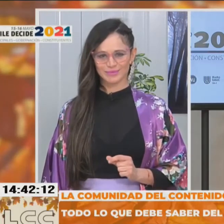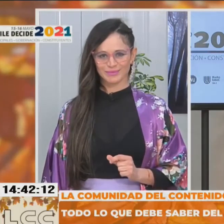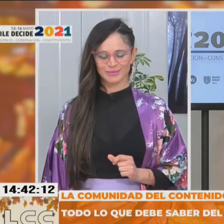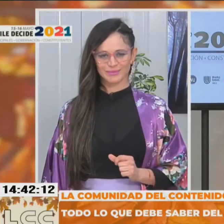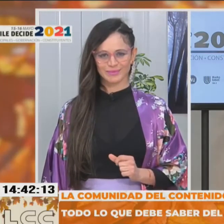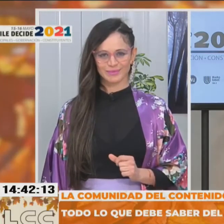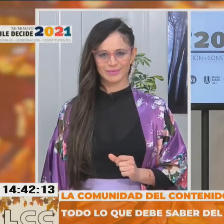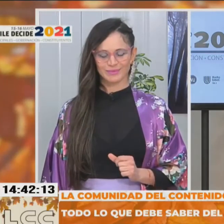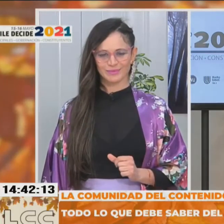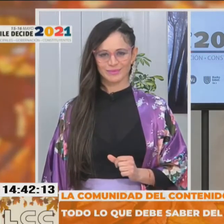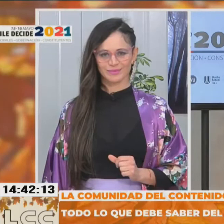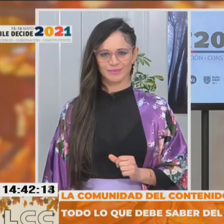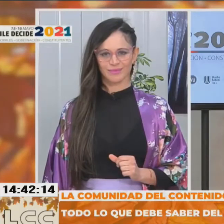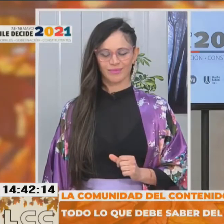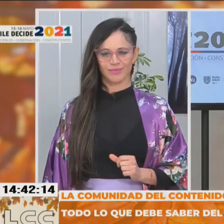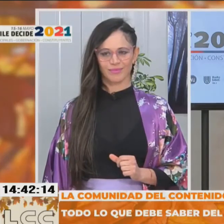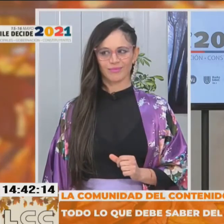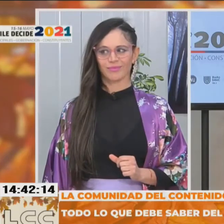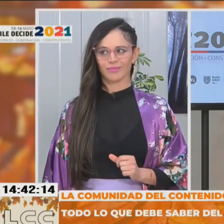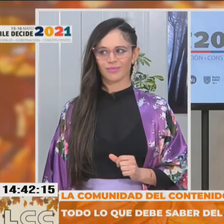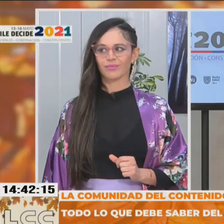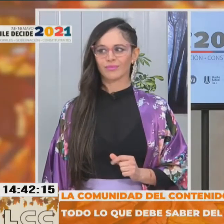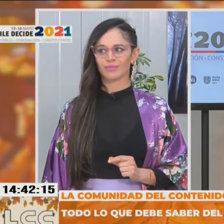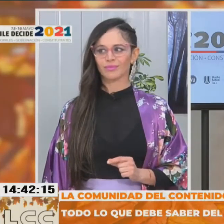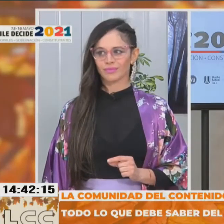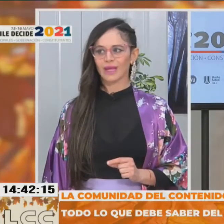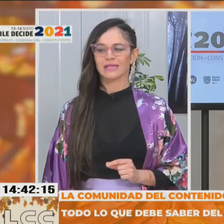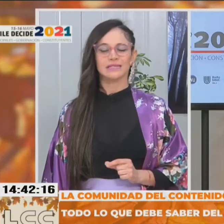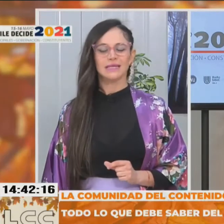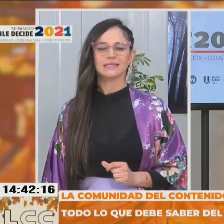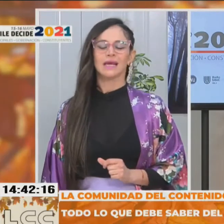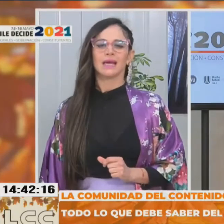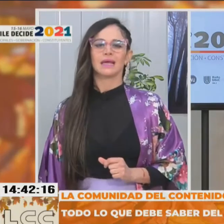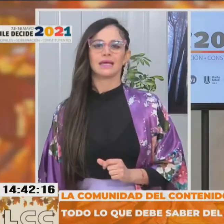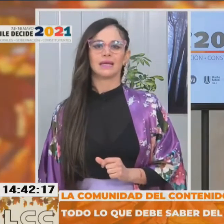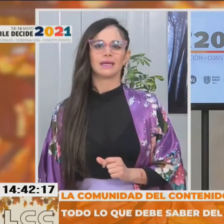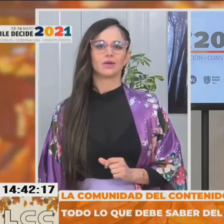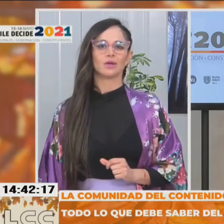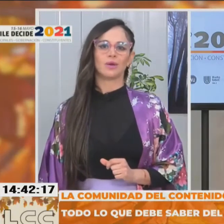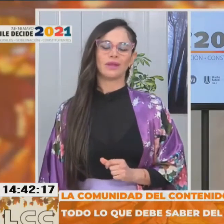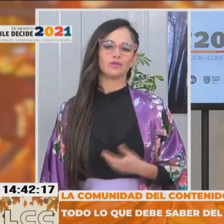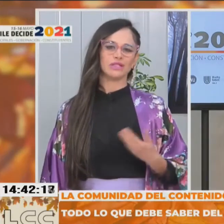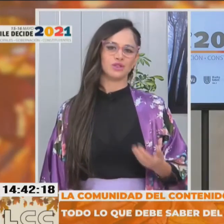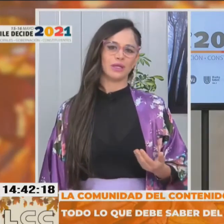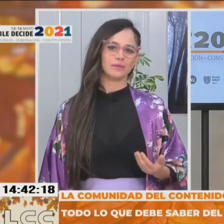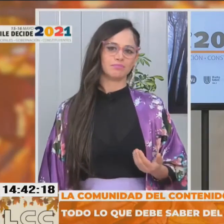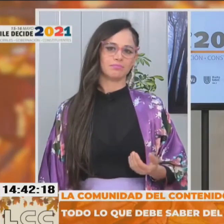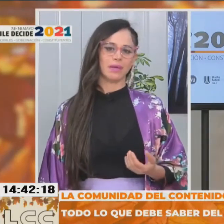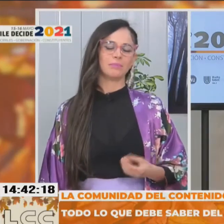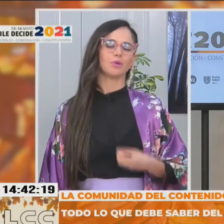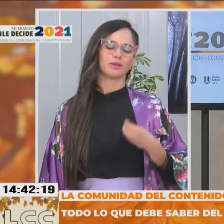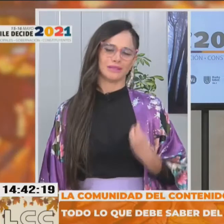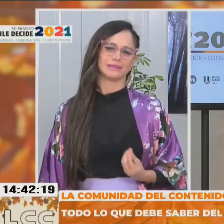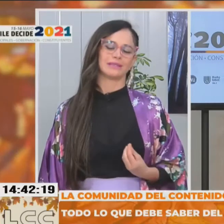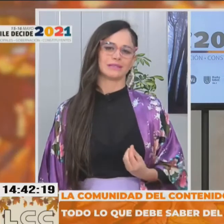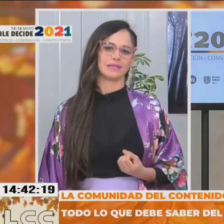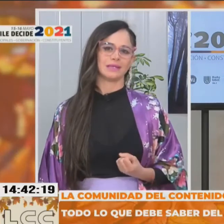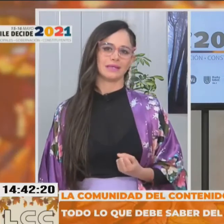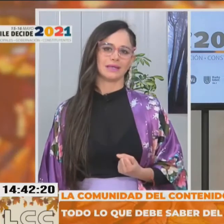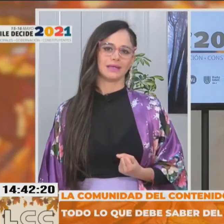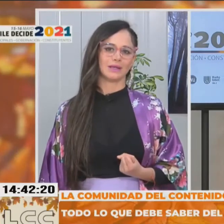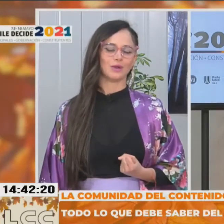programación dedicada a la Universidad de Concepción el día de su aniversario. Así es, y creo que una de las votaciones más